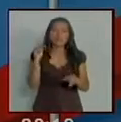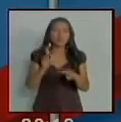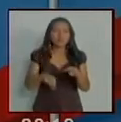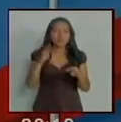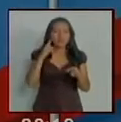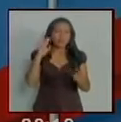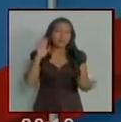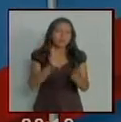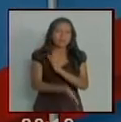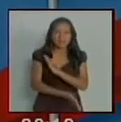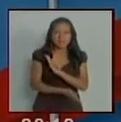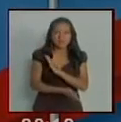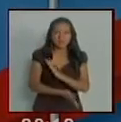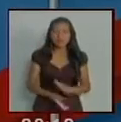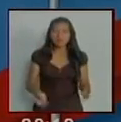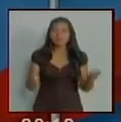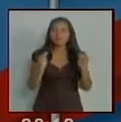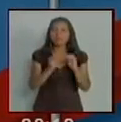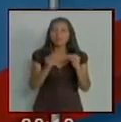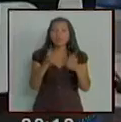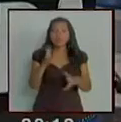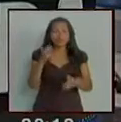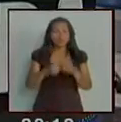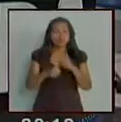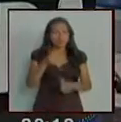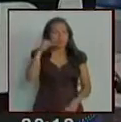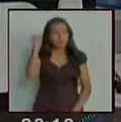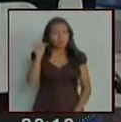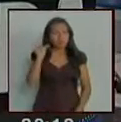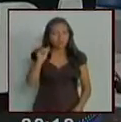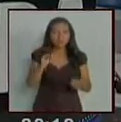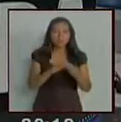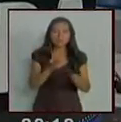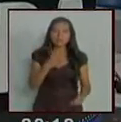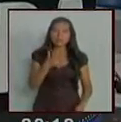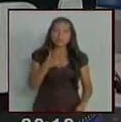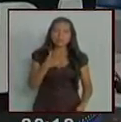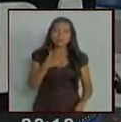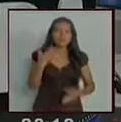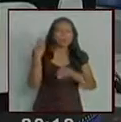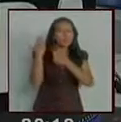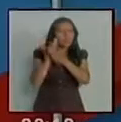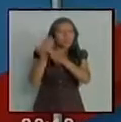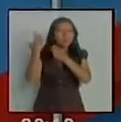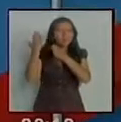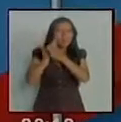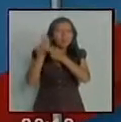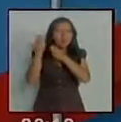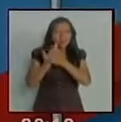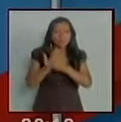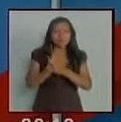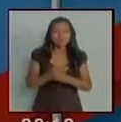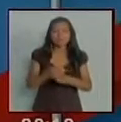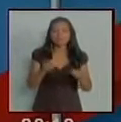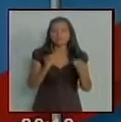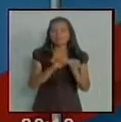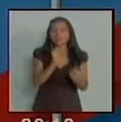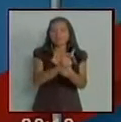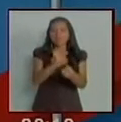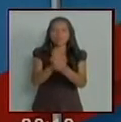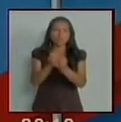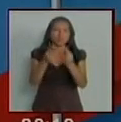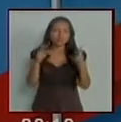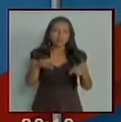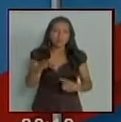desaparecer. Entonces, además de del problema auditivo, el tener una sensación audible molesta es muy frecuente en la consulta de